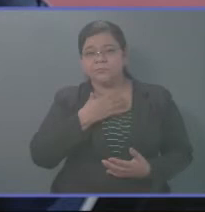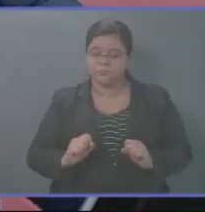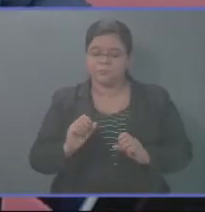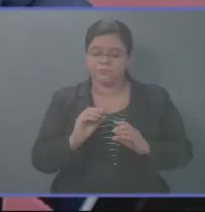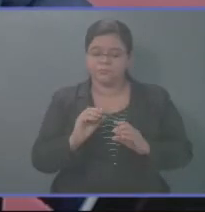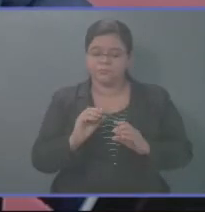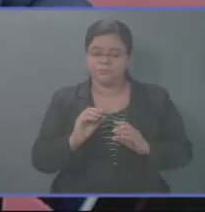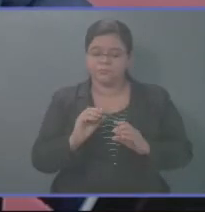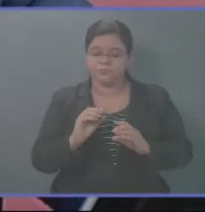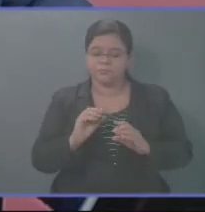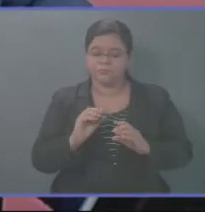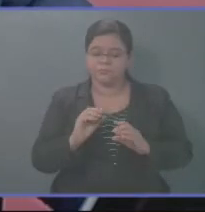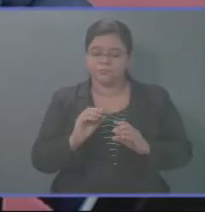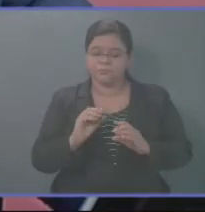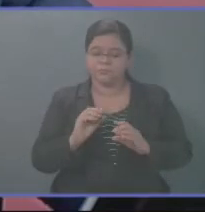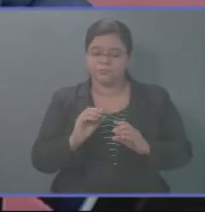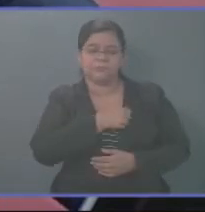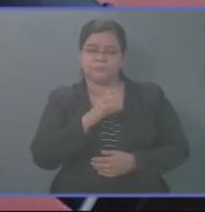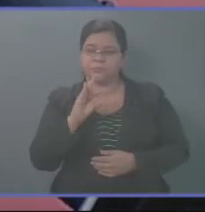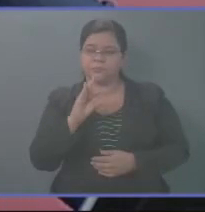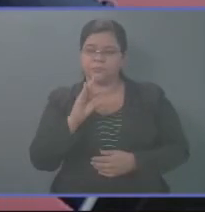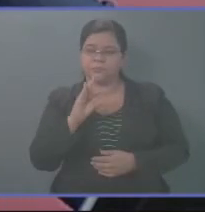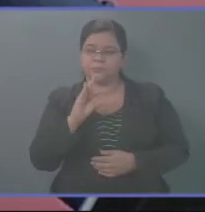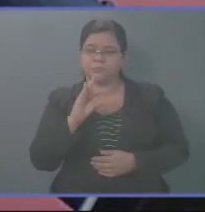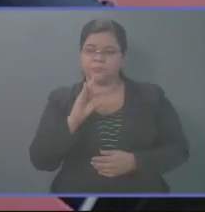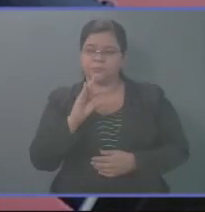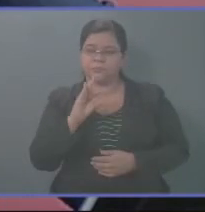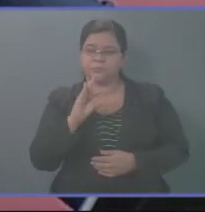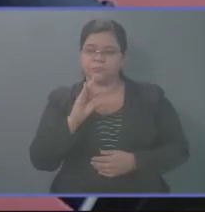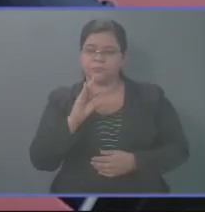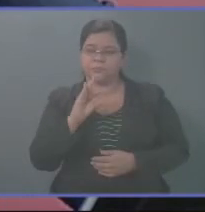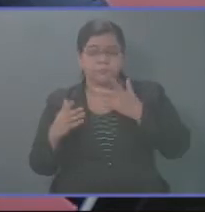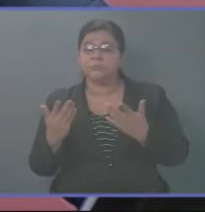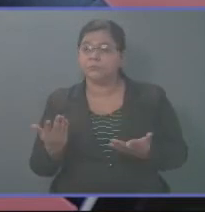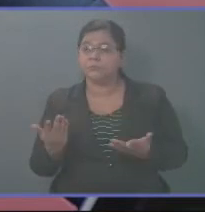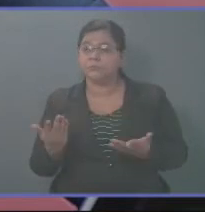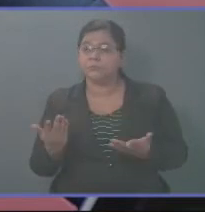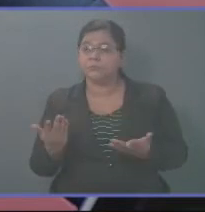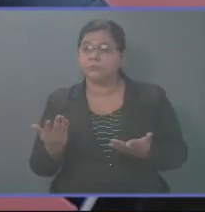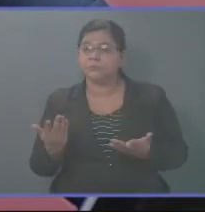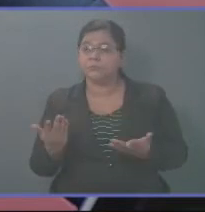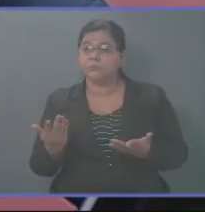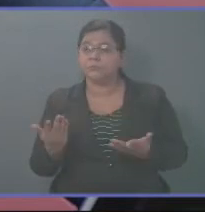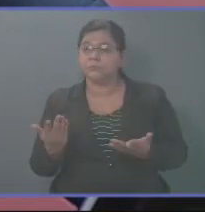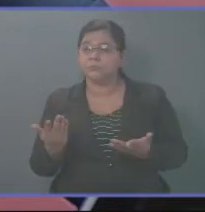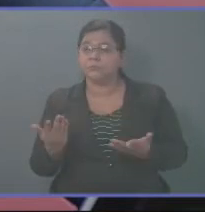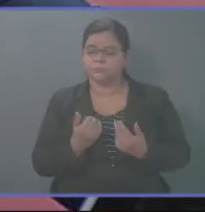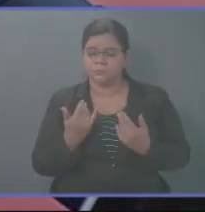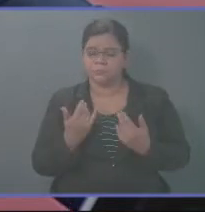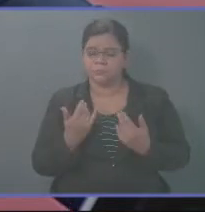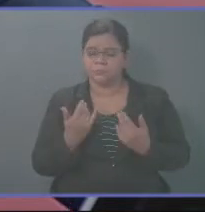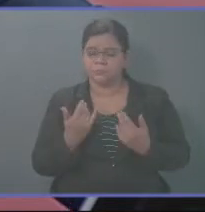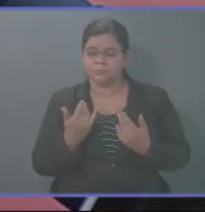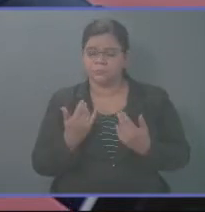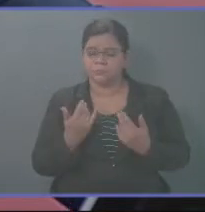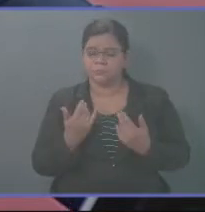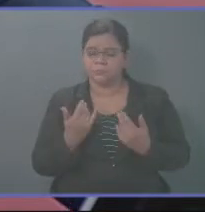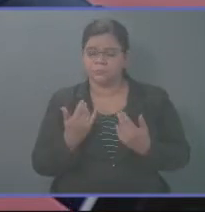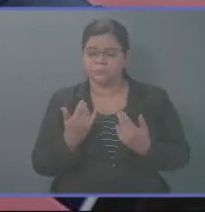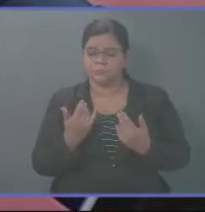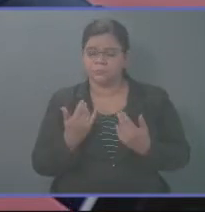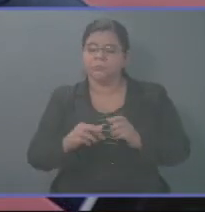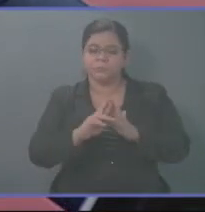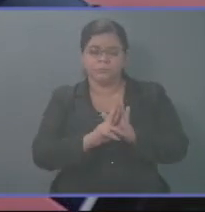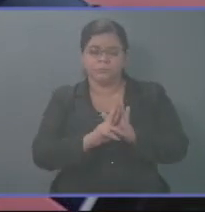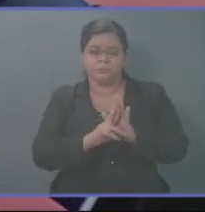de Responsabilidad Fiscal, puesto que es una ley que tiene por garantizar normas